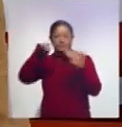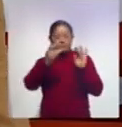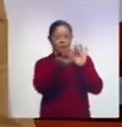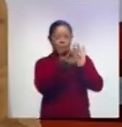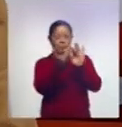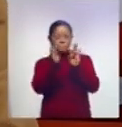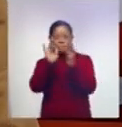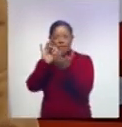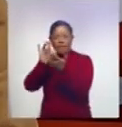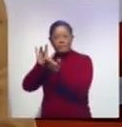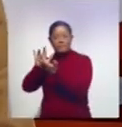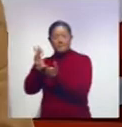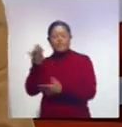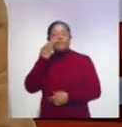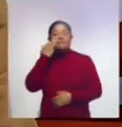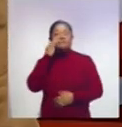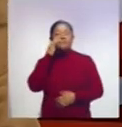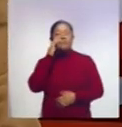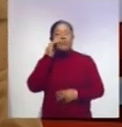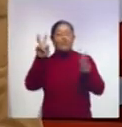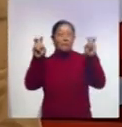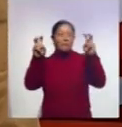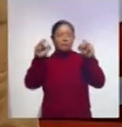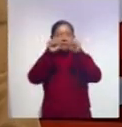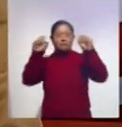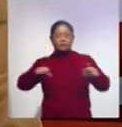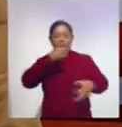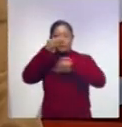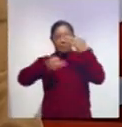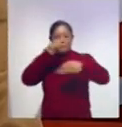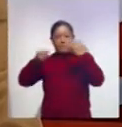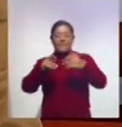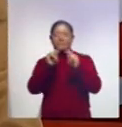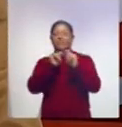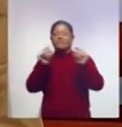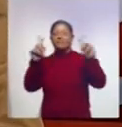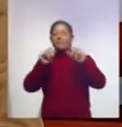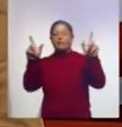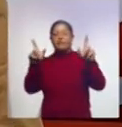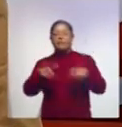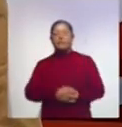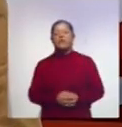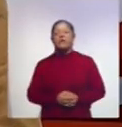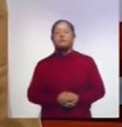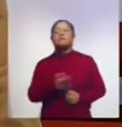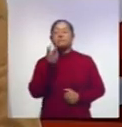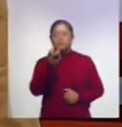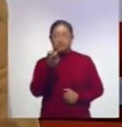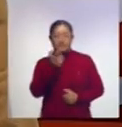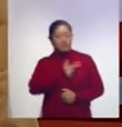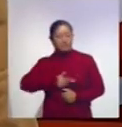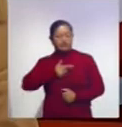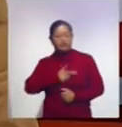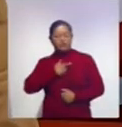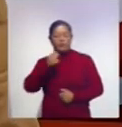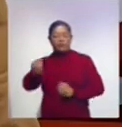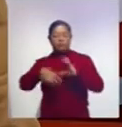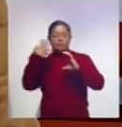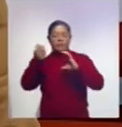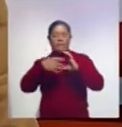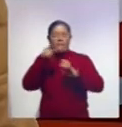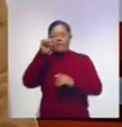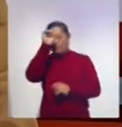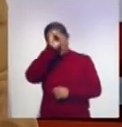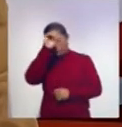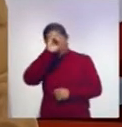manera simultánea a través de nuestra página en Facebook, Sistema de Noticias Tlaxcala. Ahí con muchísimo gusto recibimos sus